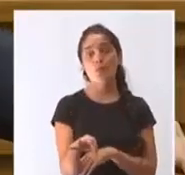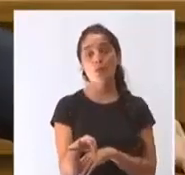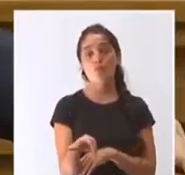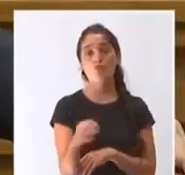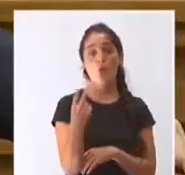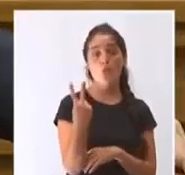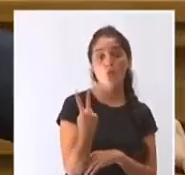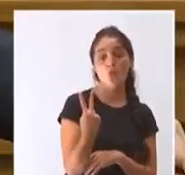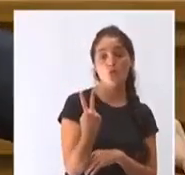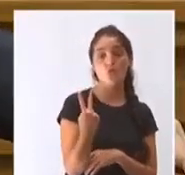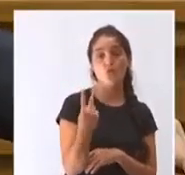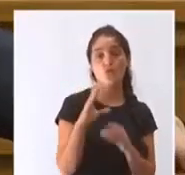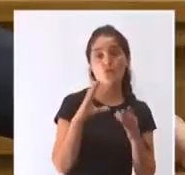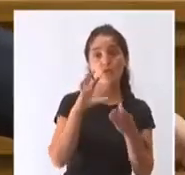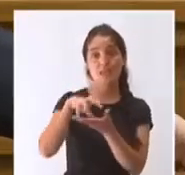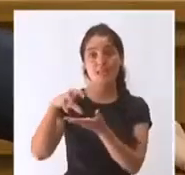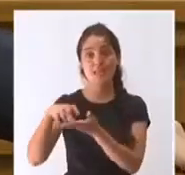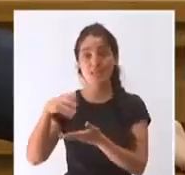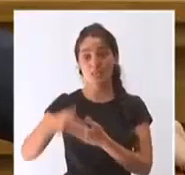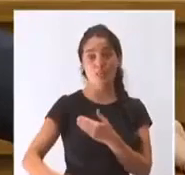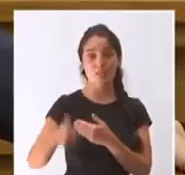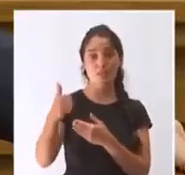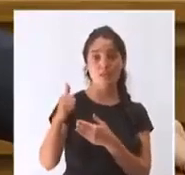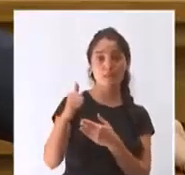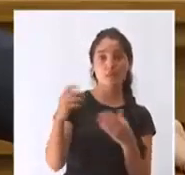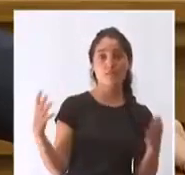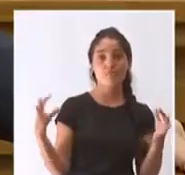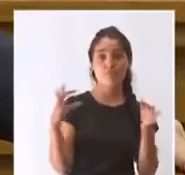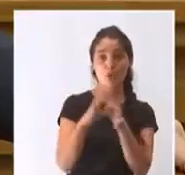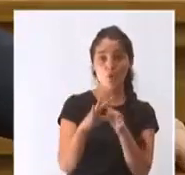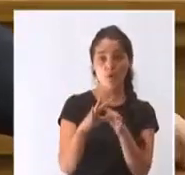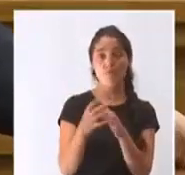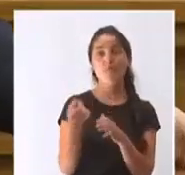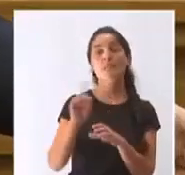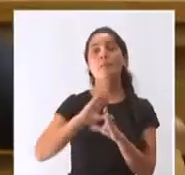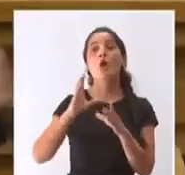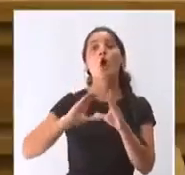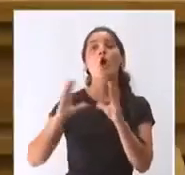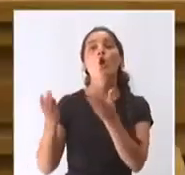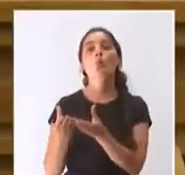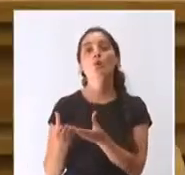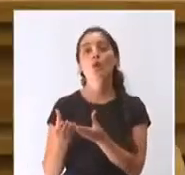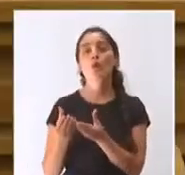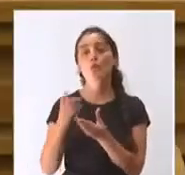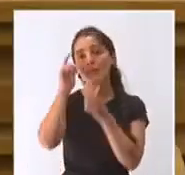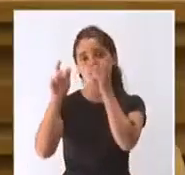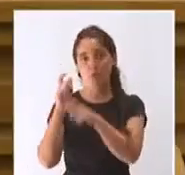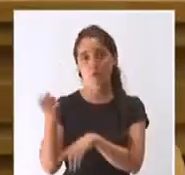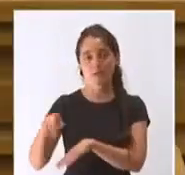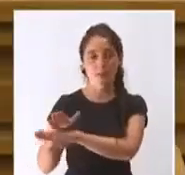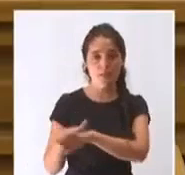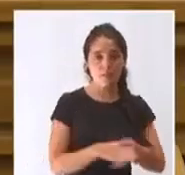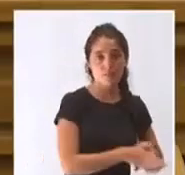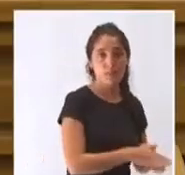las dos principales que estamos involucradas junto también con las corporaciones locales y en el terreno de la energía limpia en el 2022 fíjense